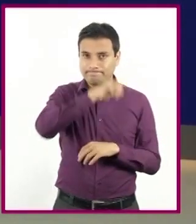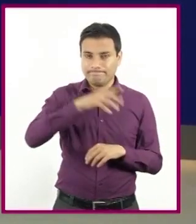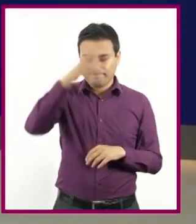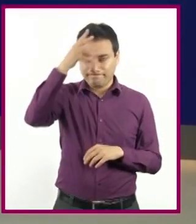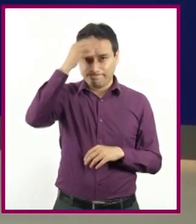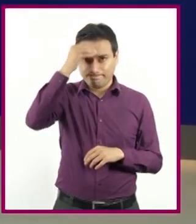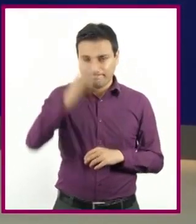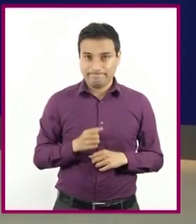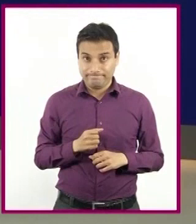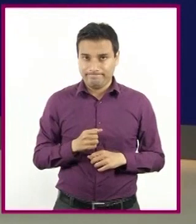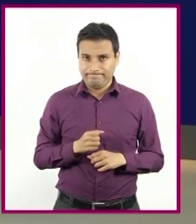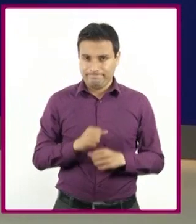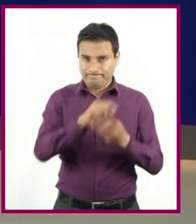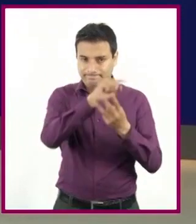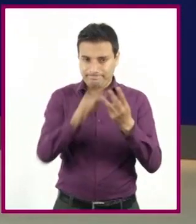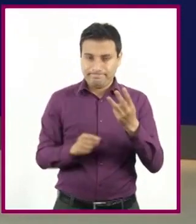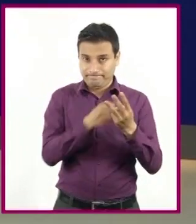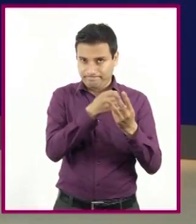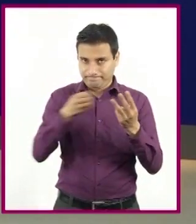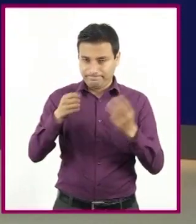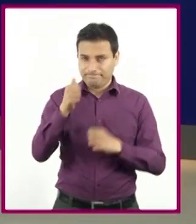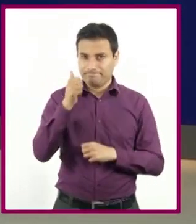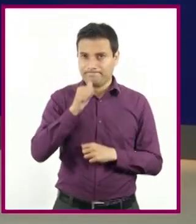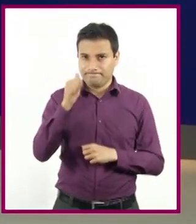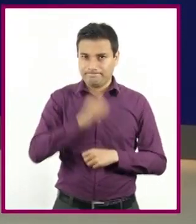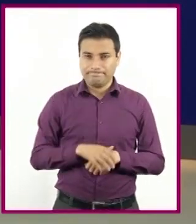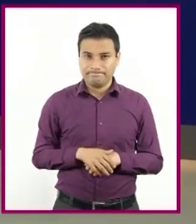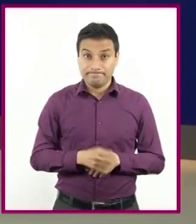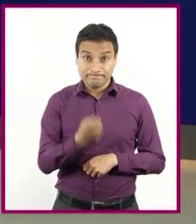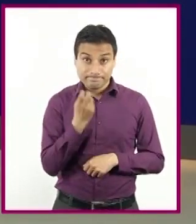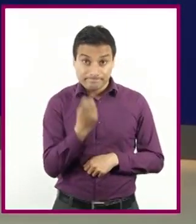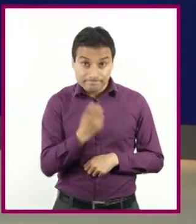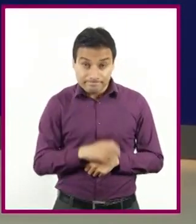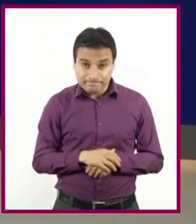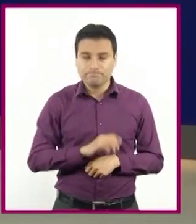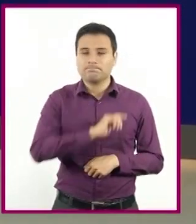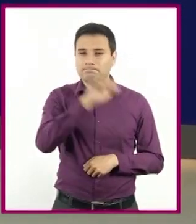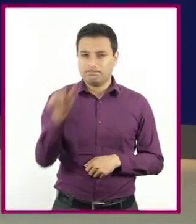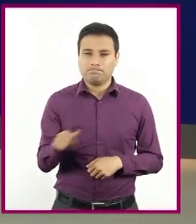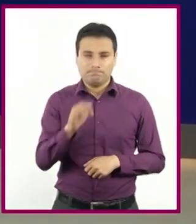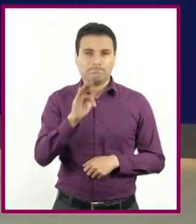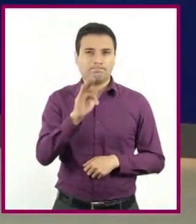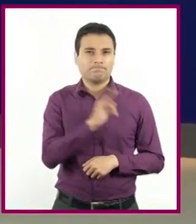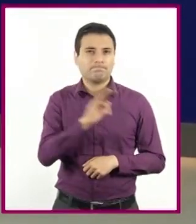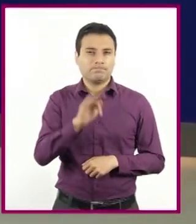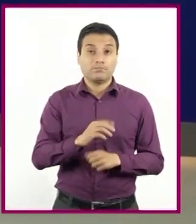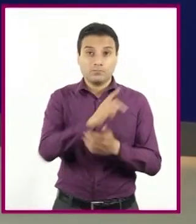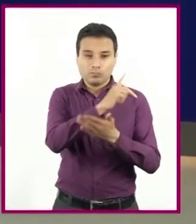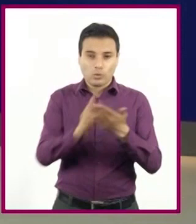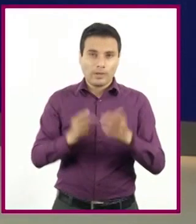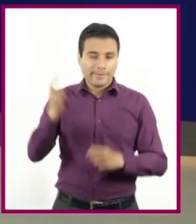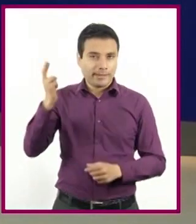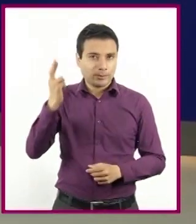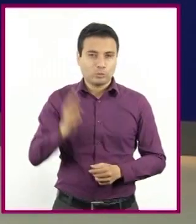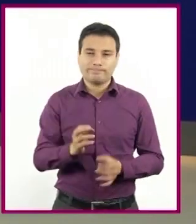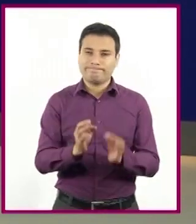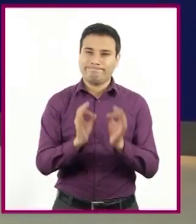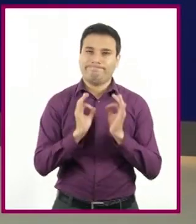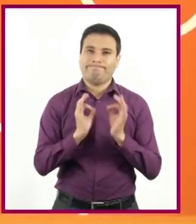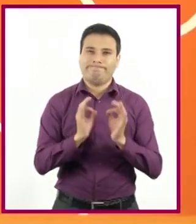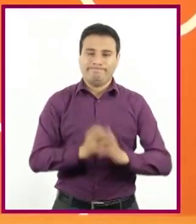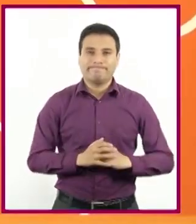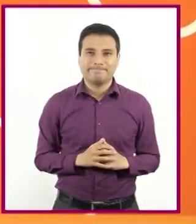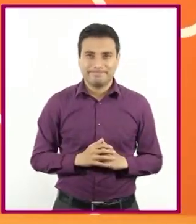en estos 3 pasos, pues de este modo lograremos estructurar nuestro programa de radio de la mejor